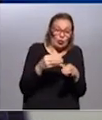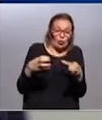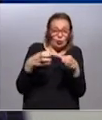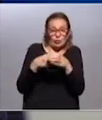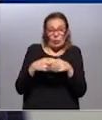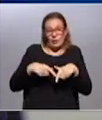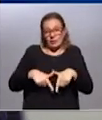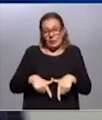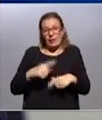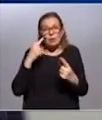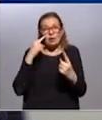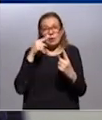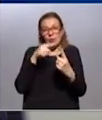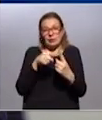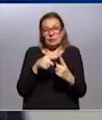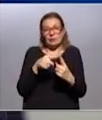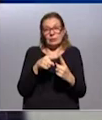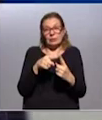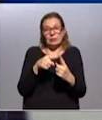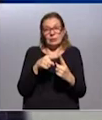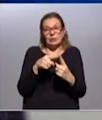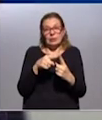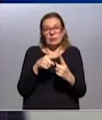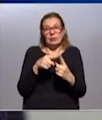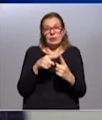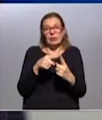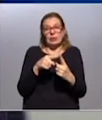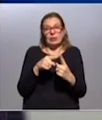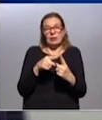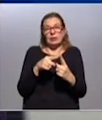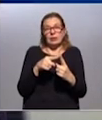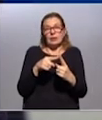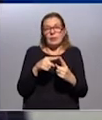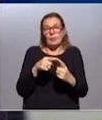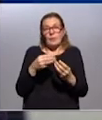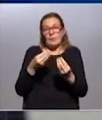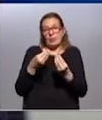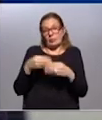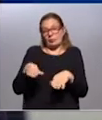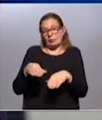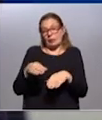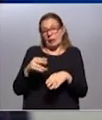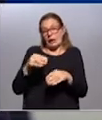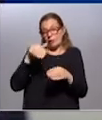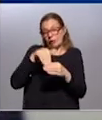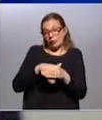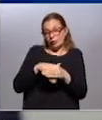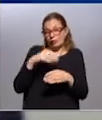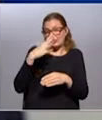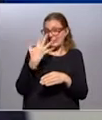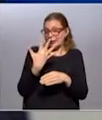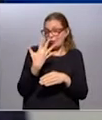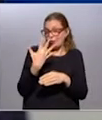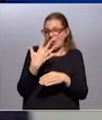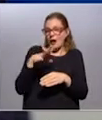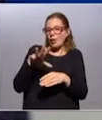el objetivo es recuperar la cuarta línea que perdimos en la elección pasada son cinco líneas